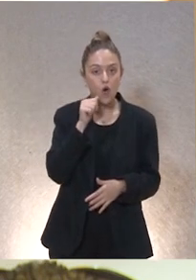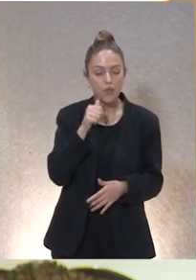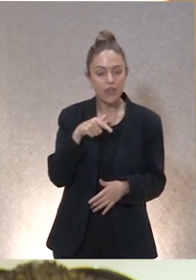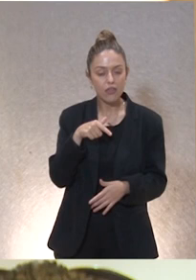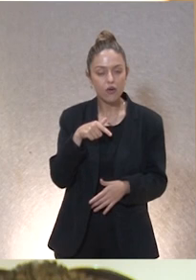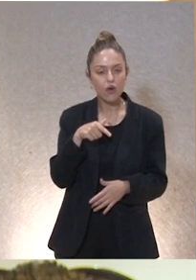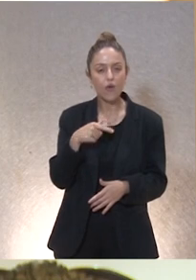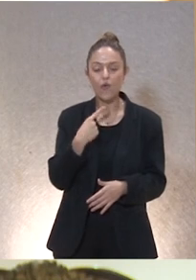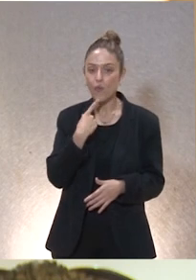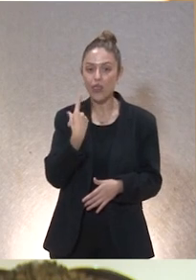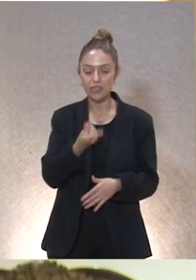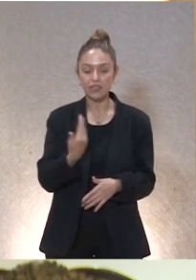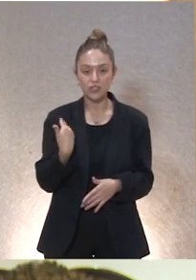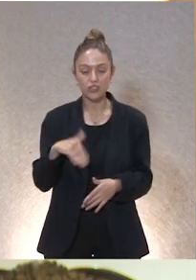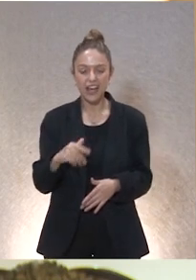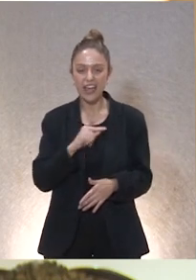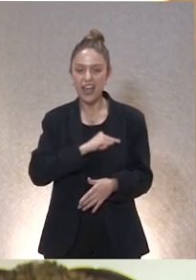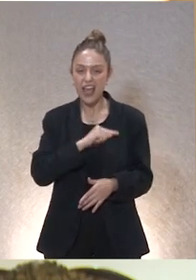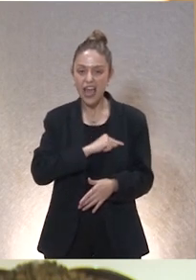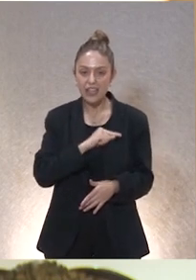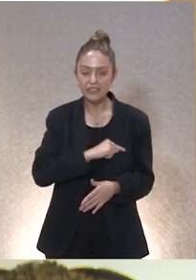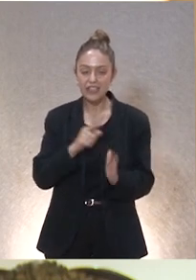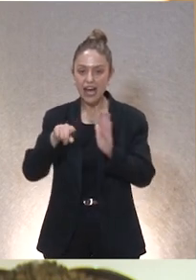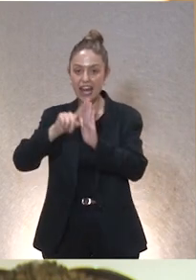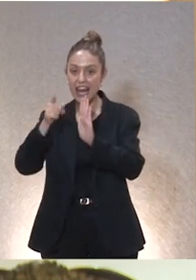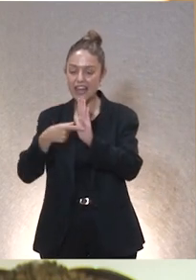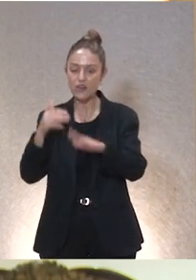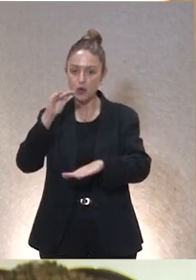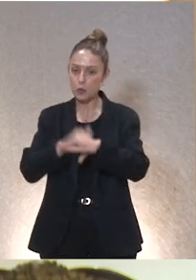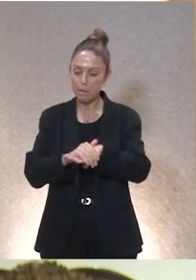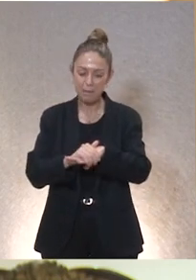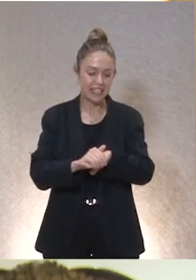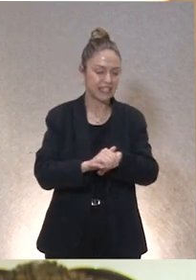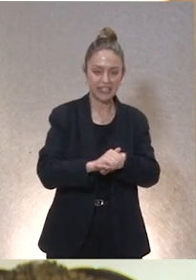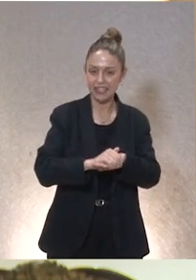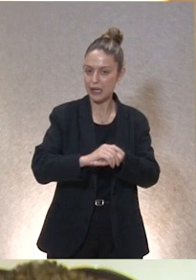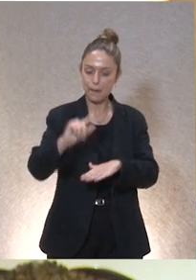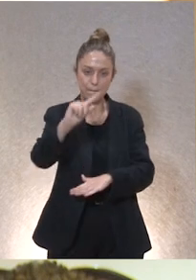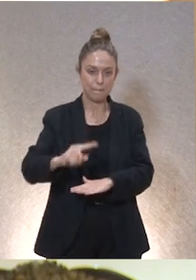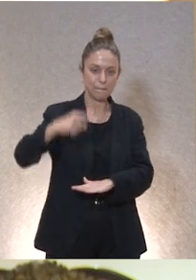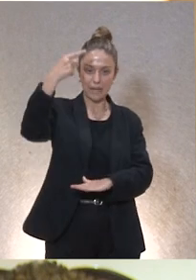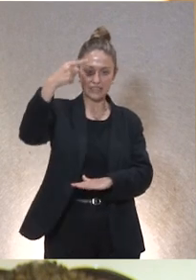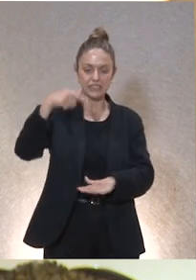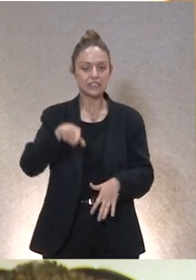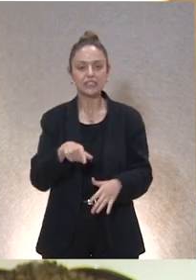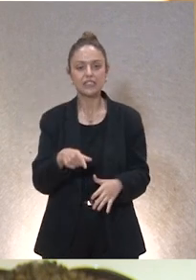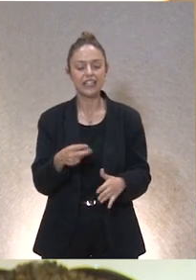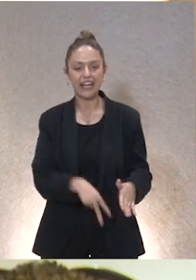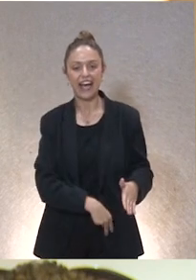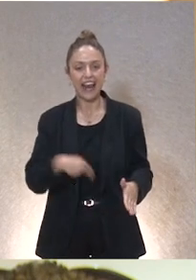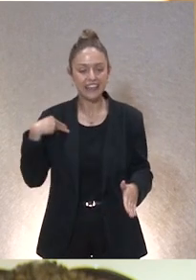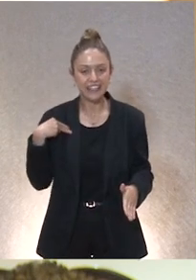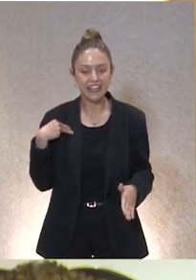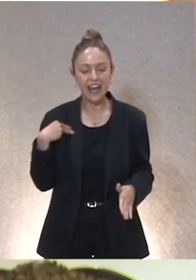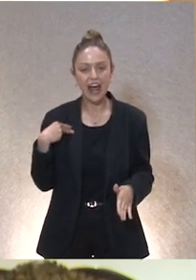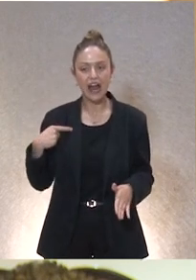va más allá de lo que es el cumplimiento de la ley incluso del sometimiento a las normas morales de carácter general